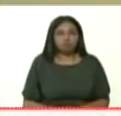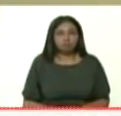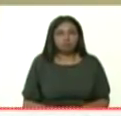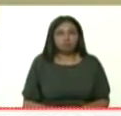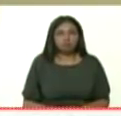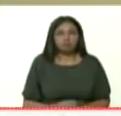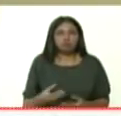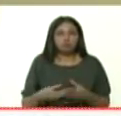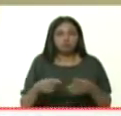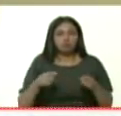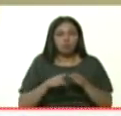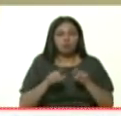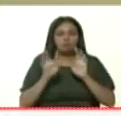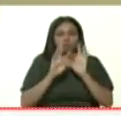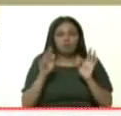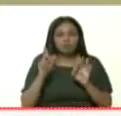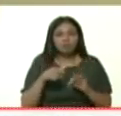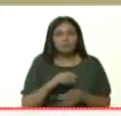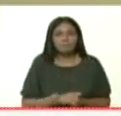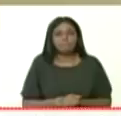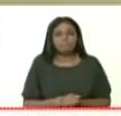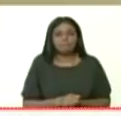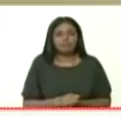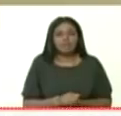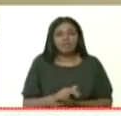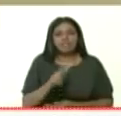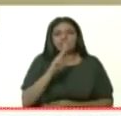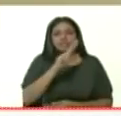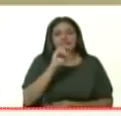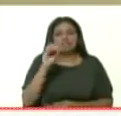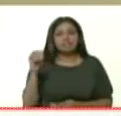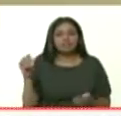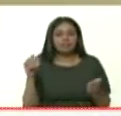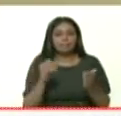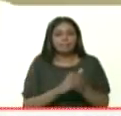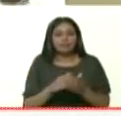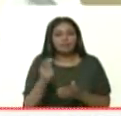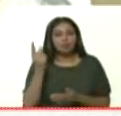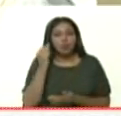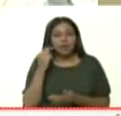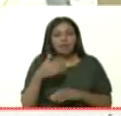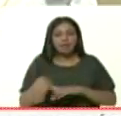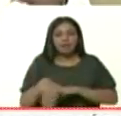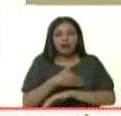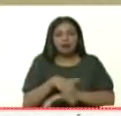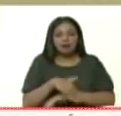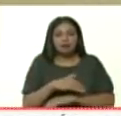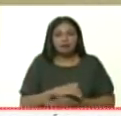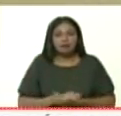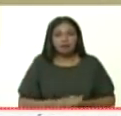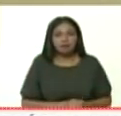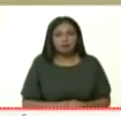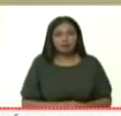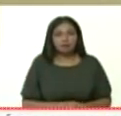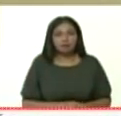Partido Socialista Unido de Venezuela tiene casi 300.000 calles,